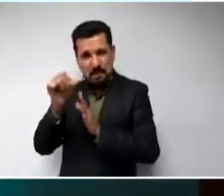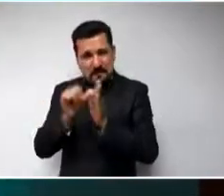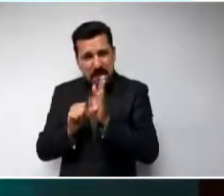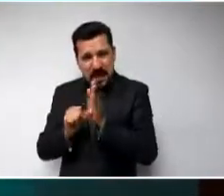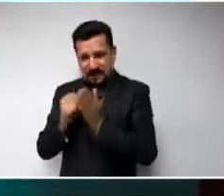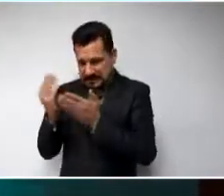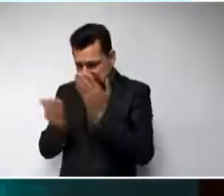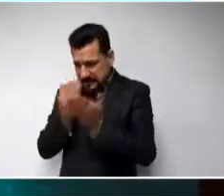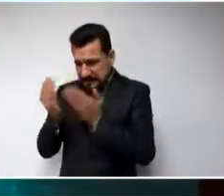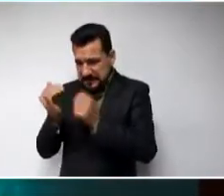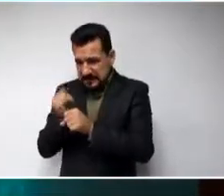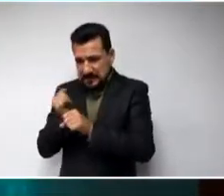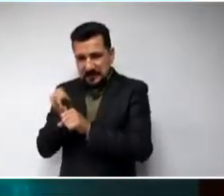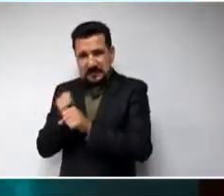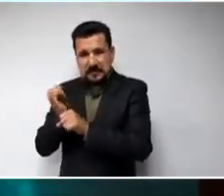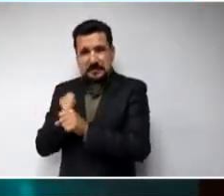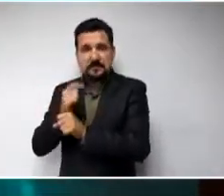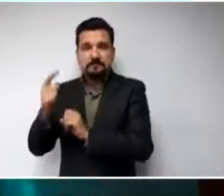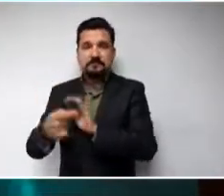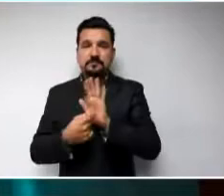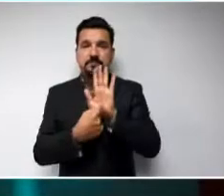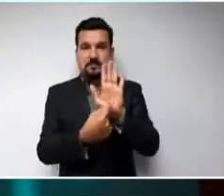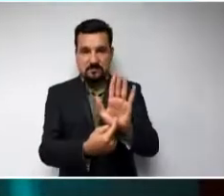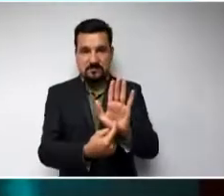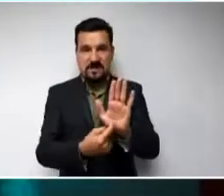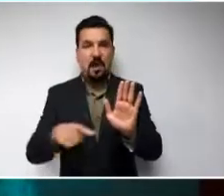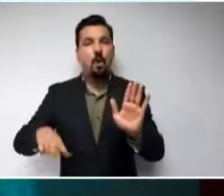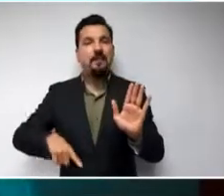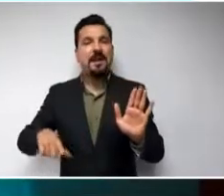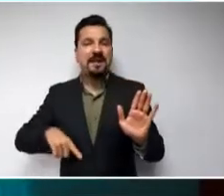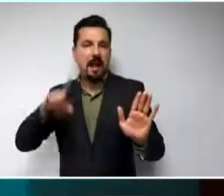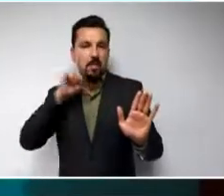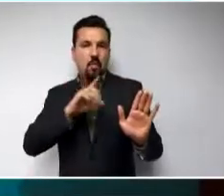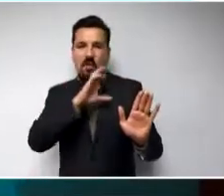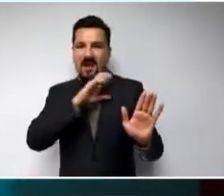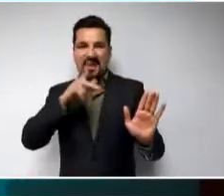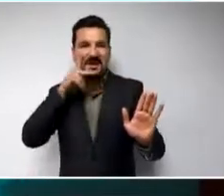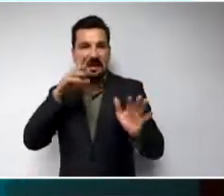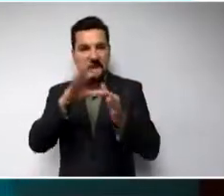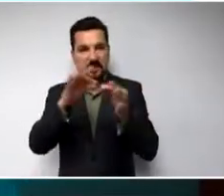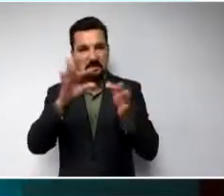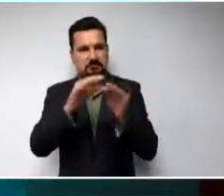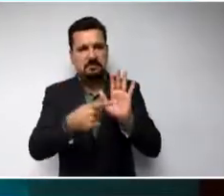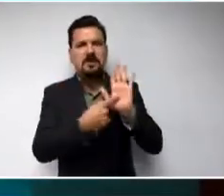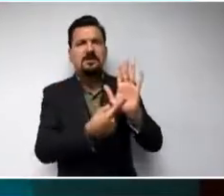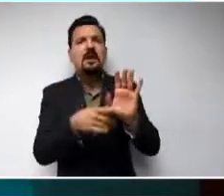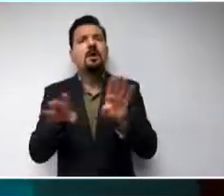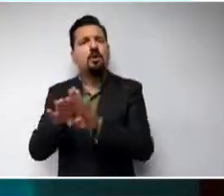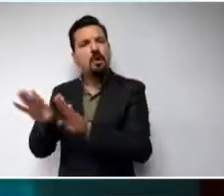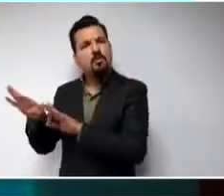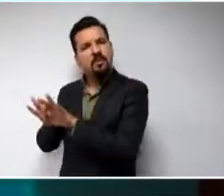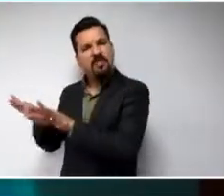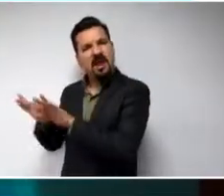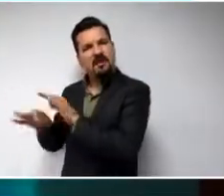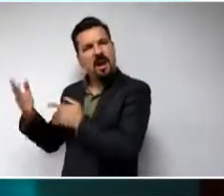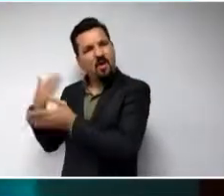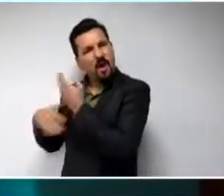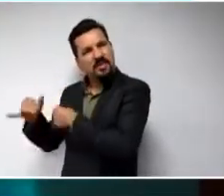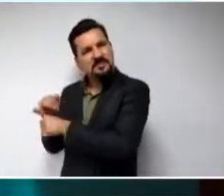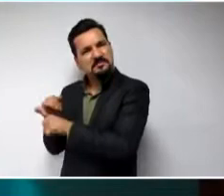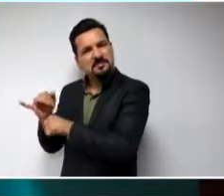estudios plantearon a la gobernadora los resultados del trabajo que han estado